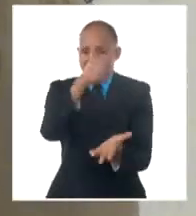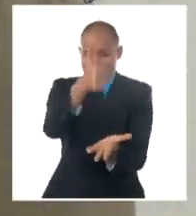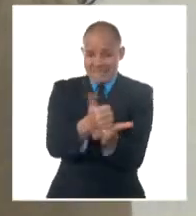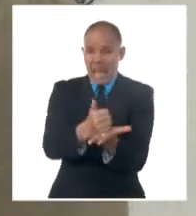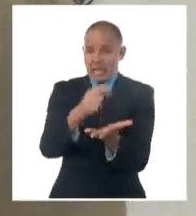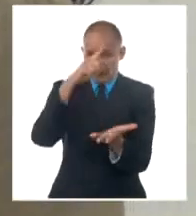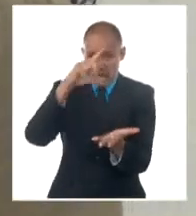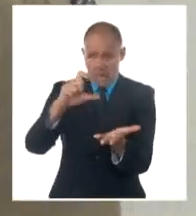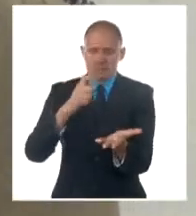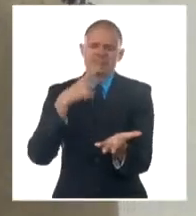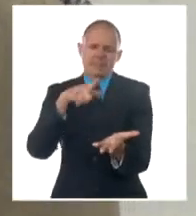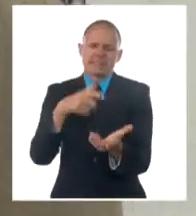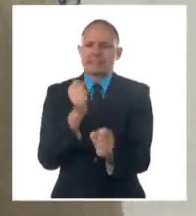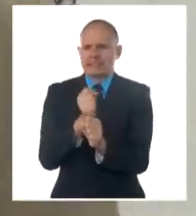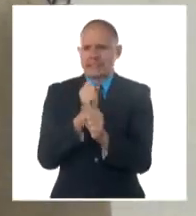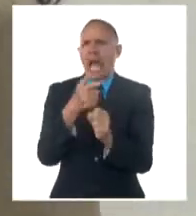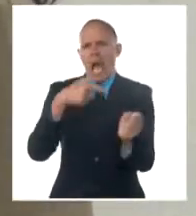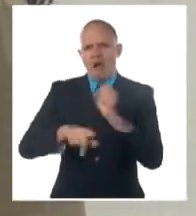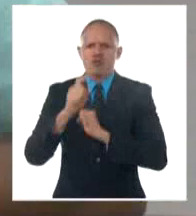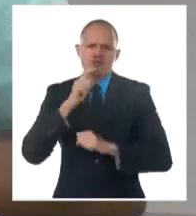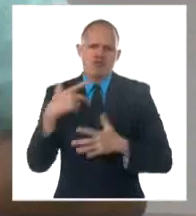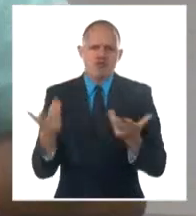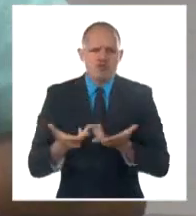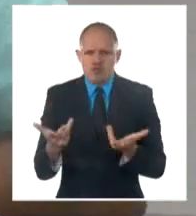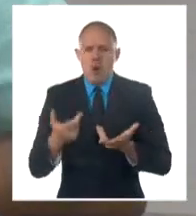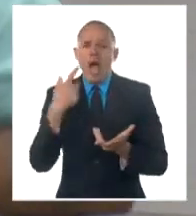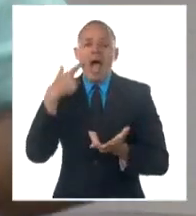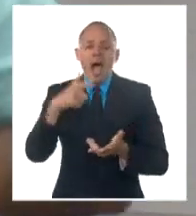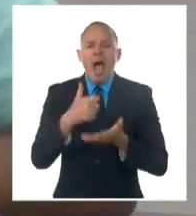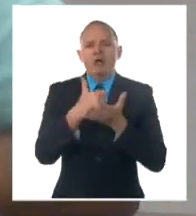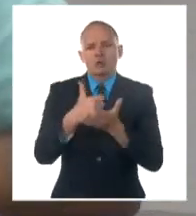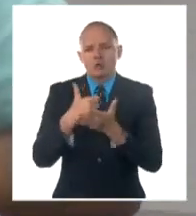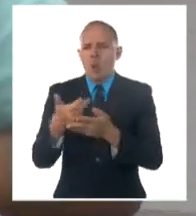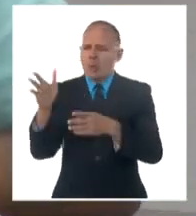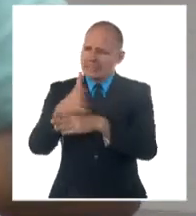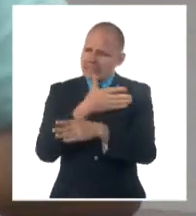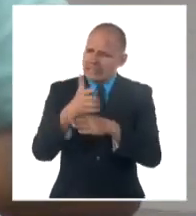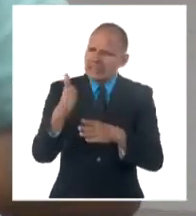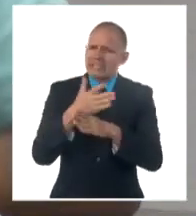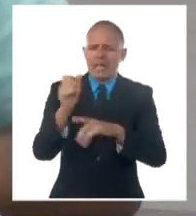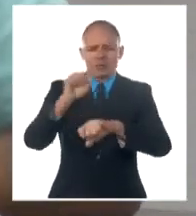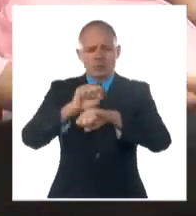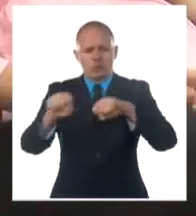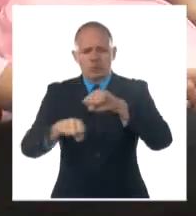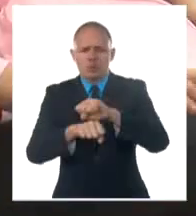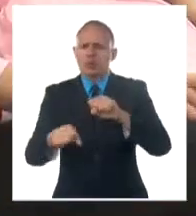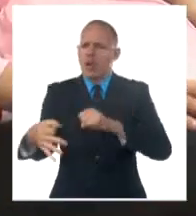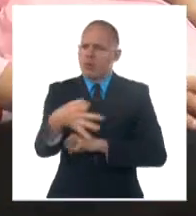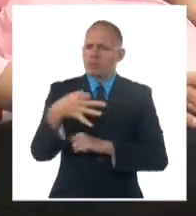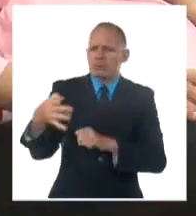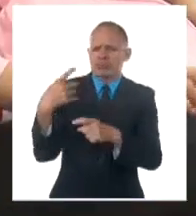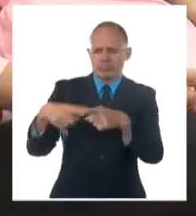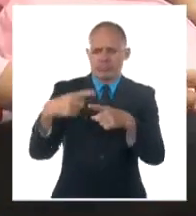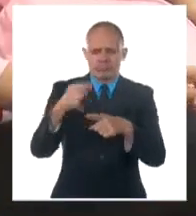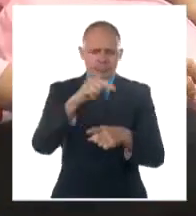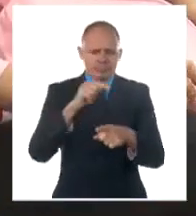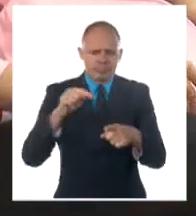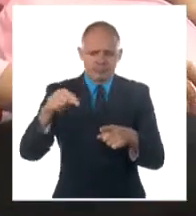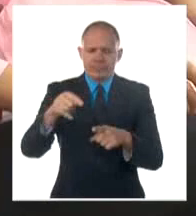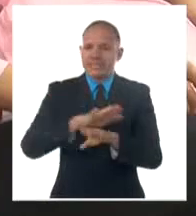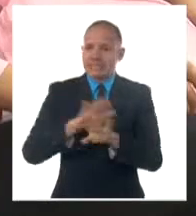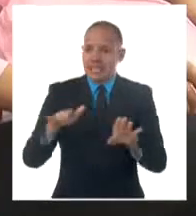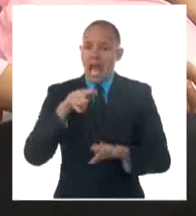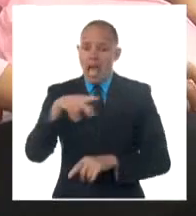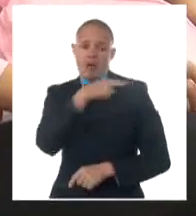de trabajo que apoya el funcionamiento de las diferentes estructuras y las principales autoridades del partido y el gobierno en la provincia ratificaron